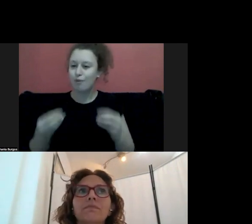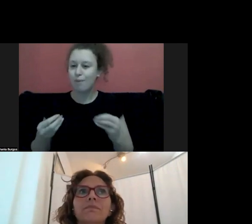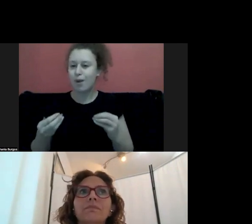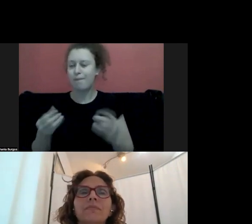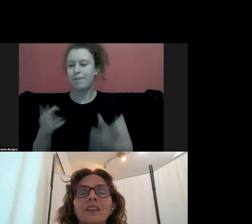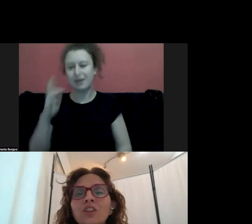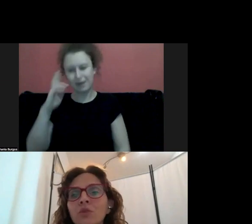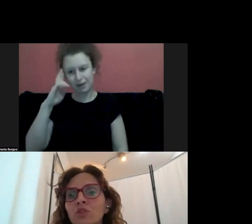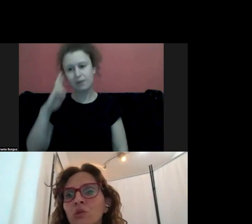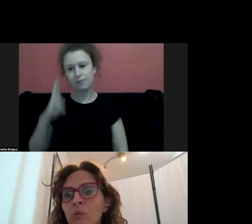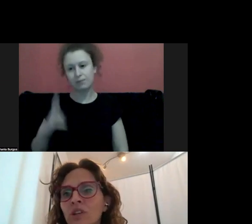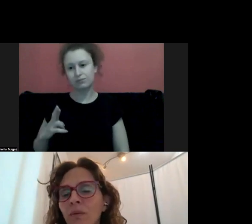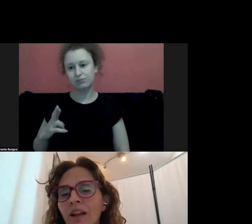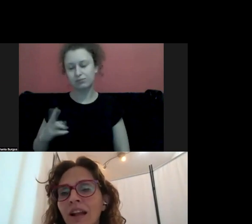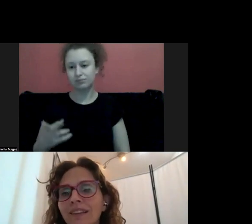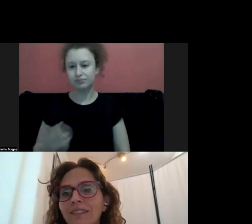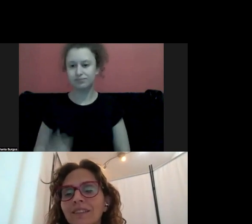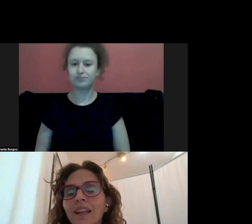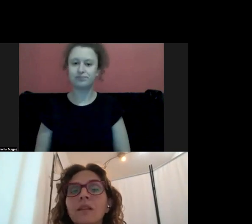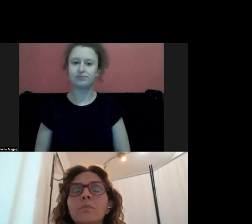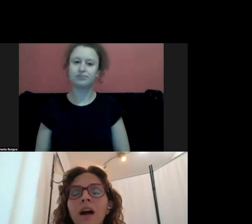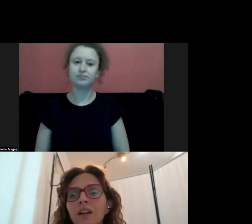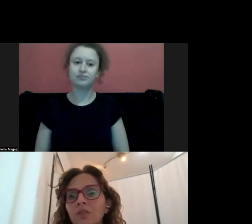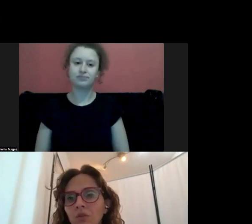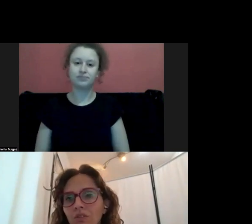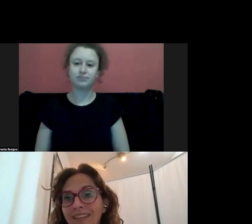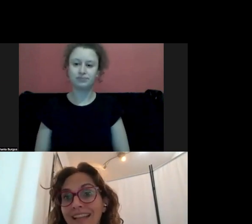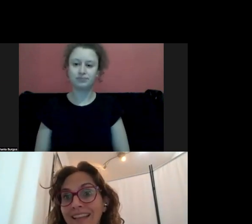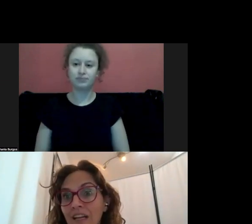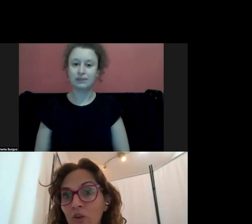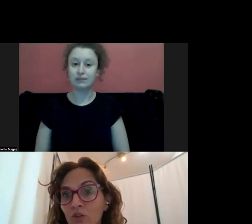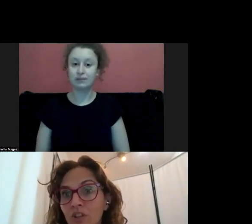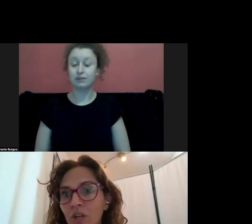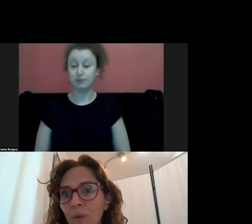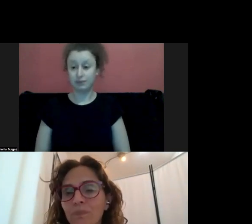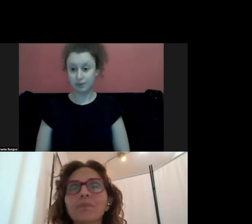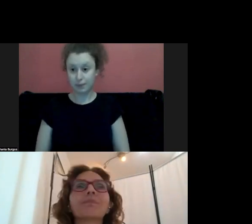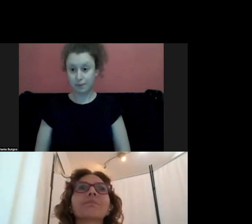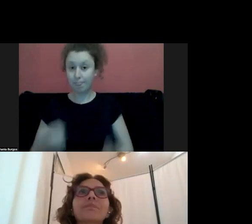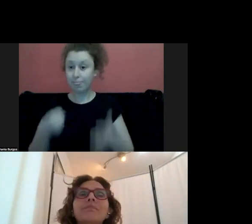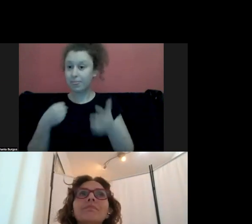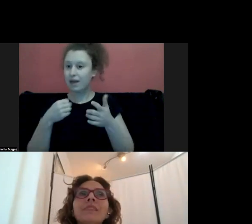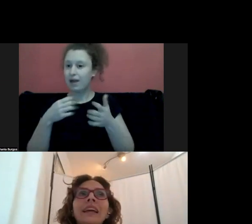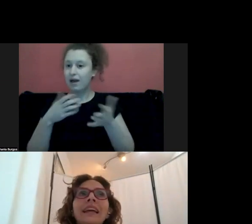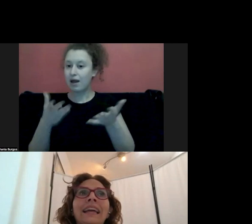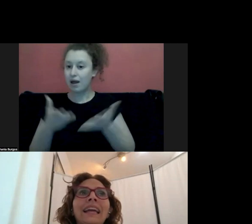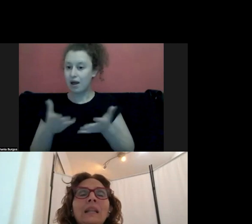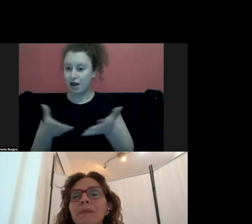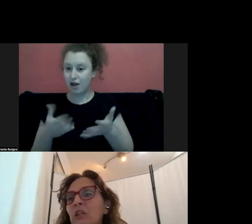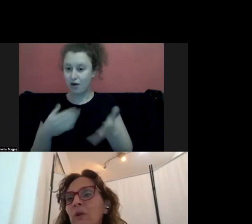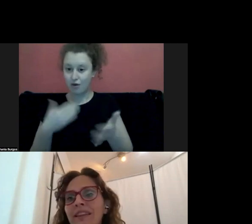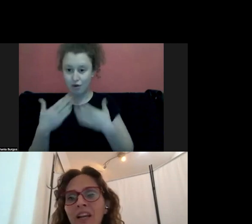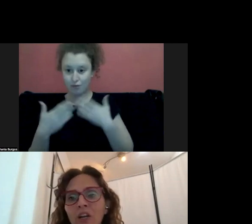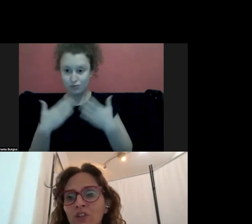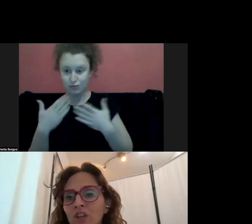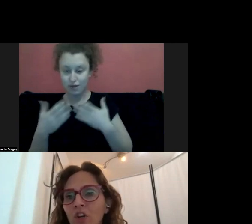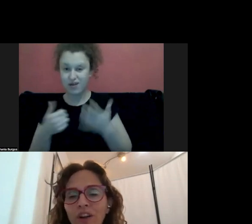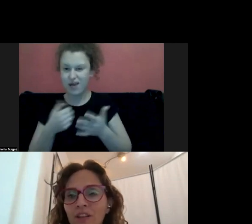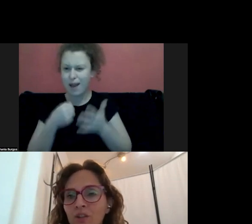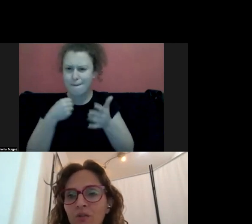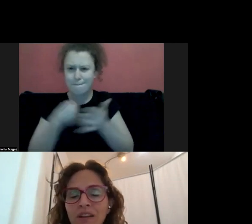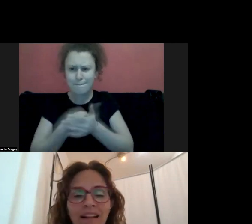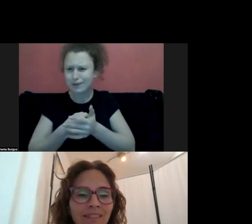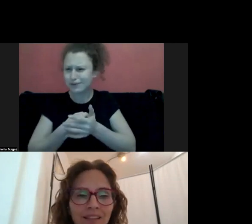Bien, dicho esto, vamos a hablar del impacto del diagnóstico. El impacto del